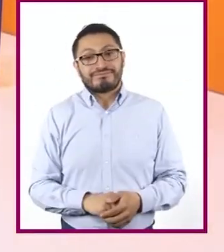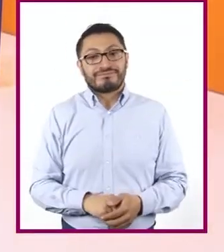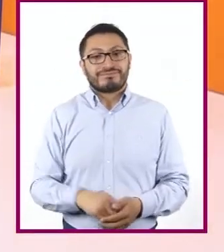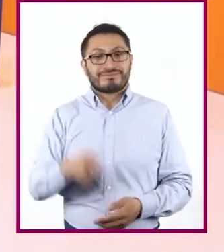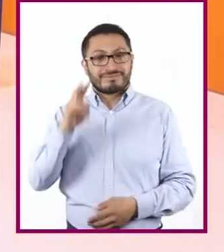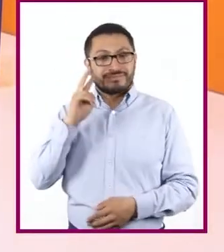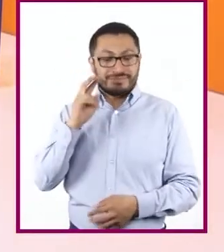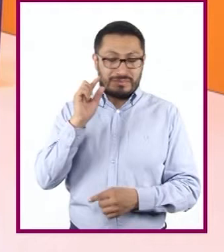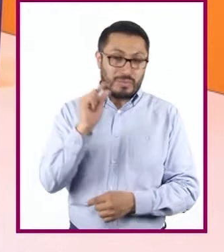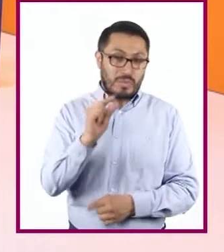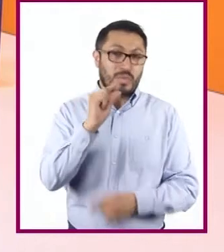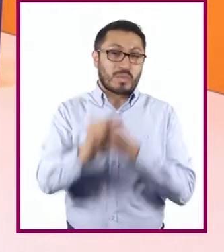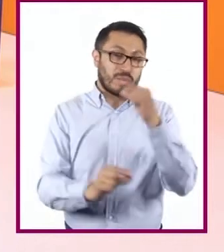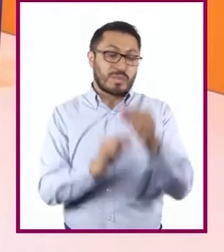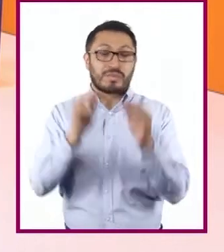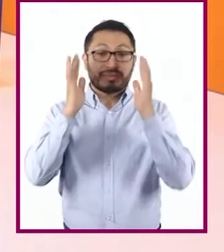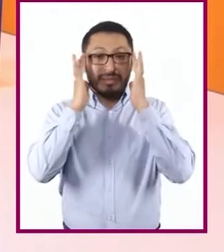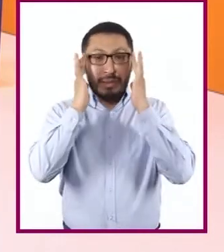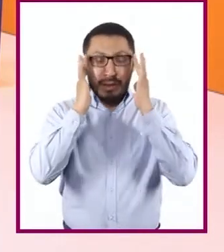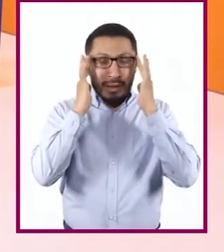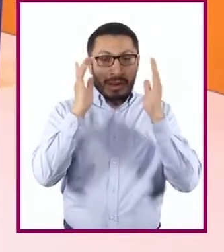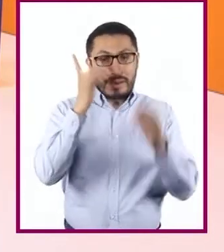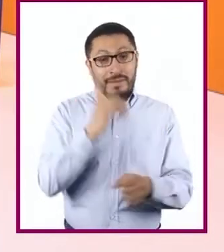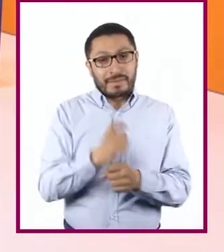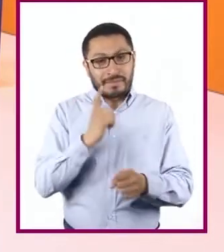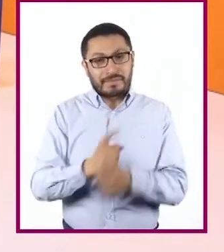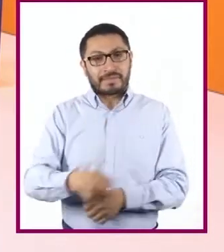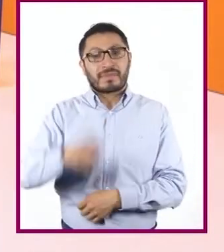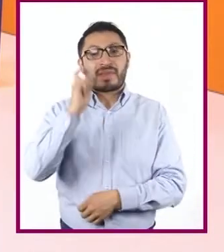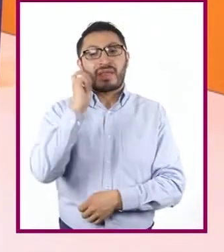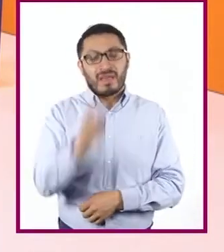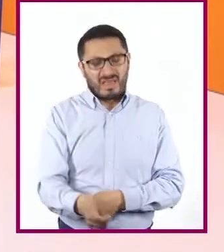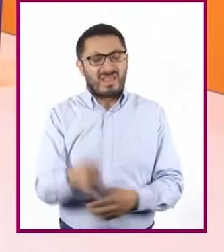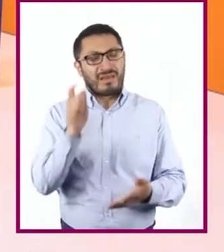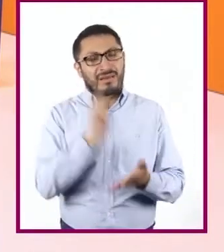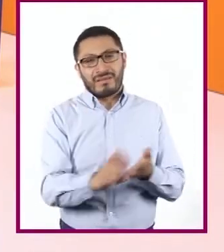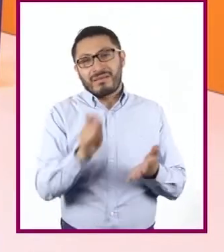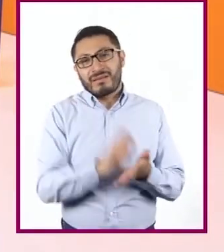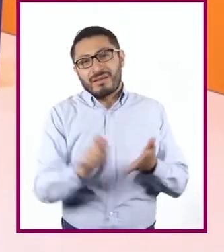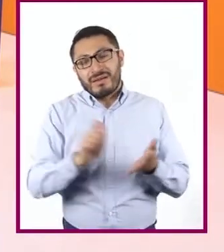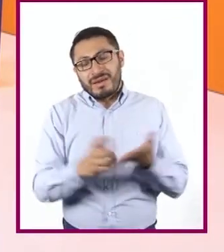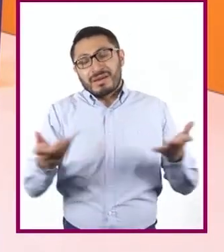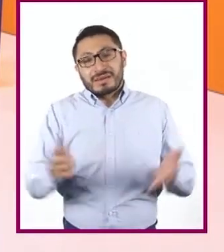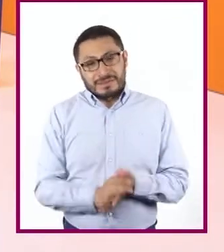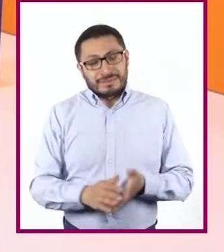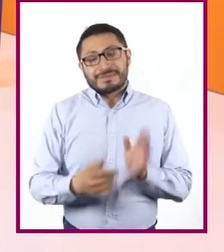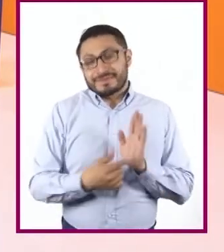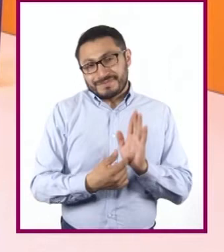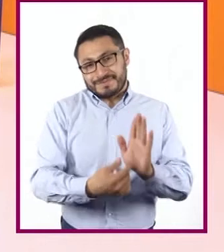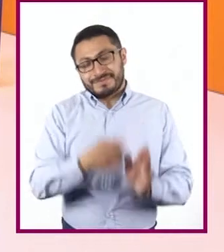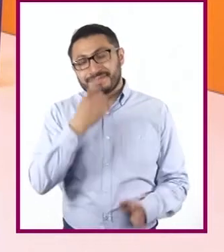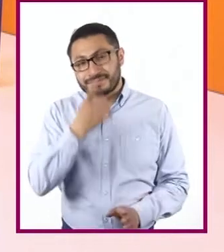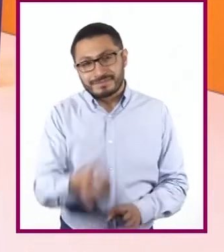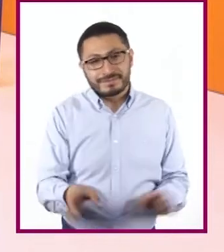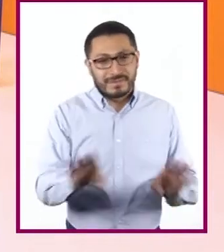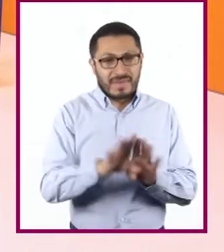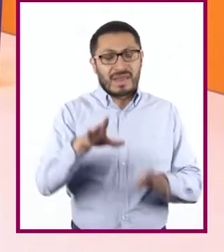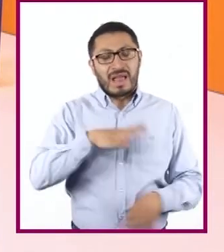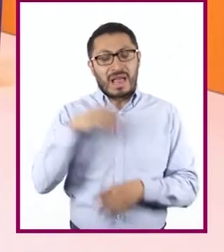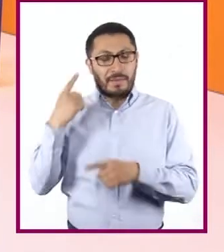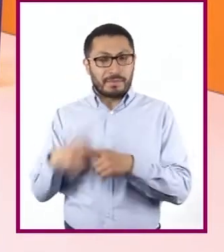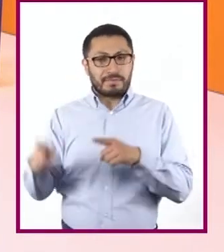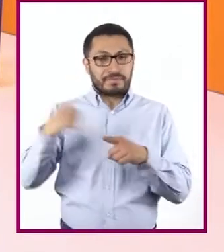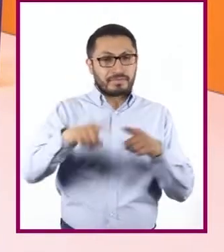Vayamos por pasos. Primero, comprendamos el sentido general del texto. Como se menciona, existe una